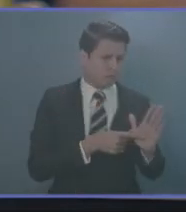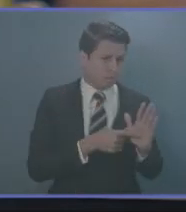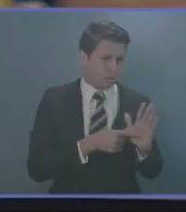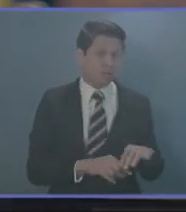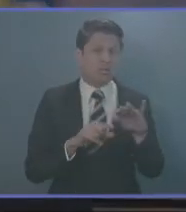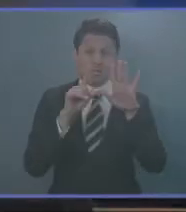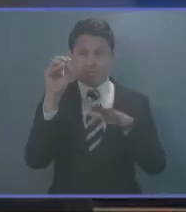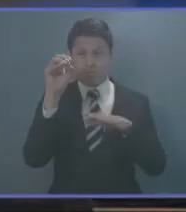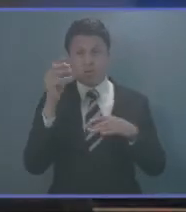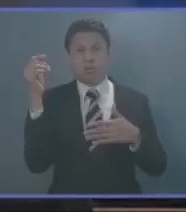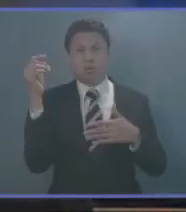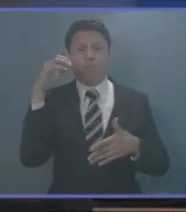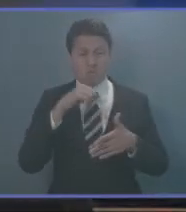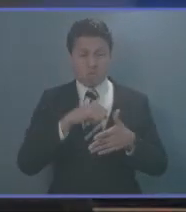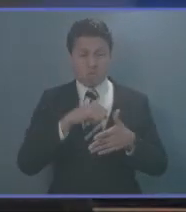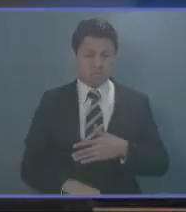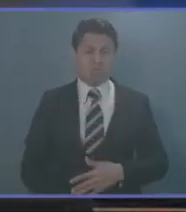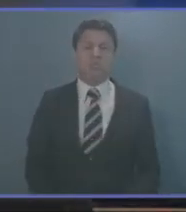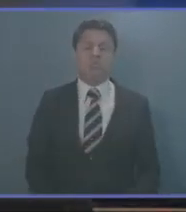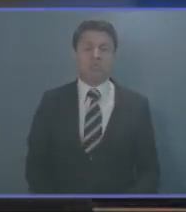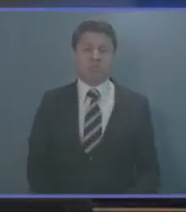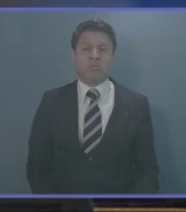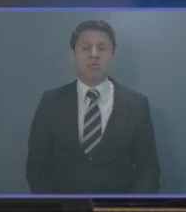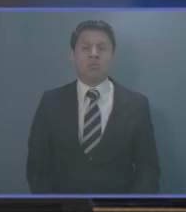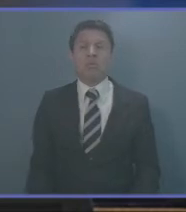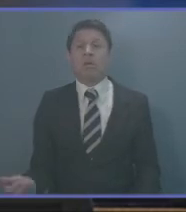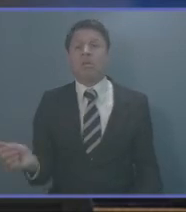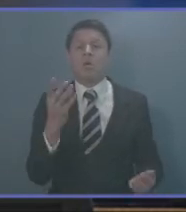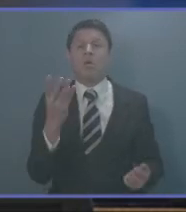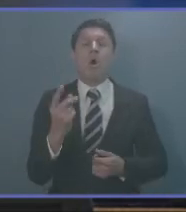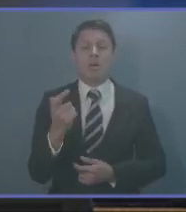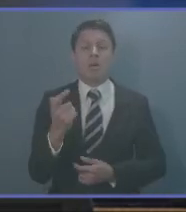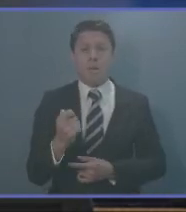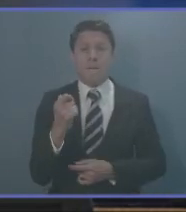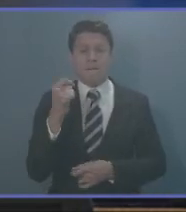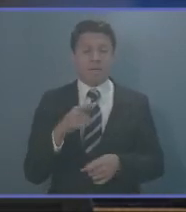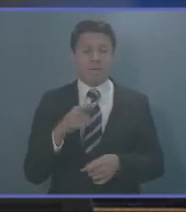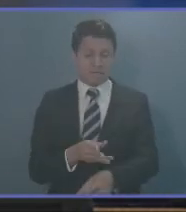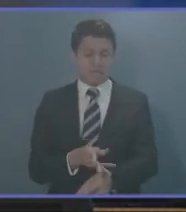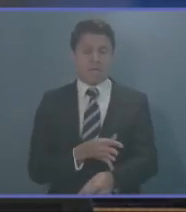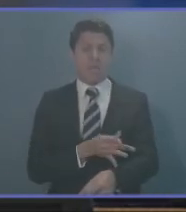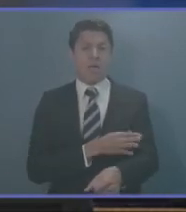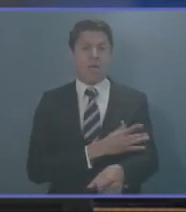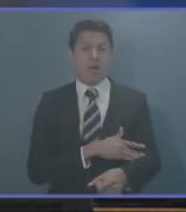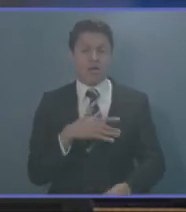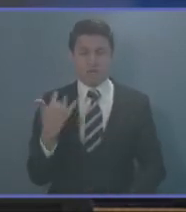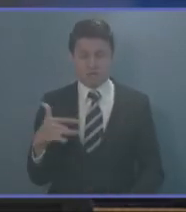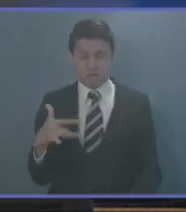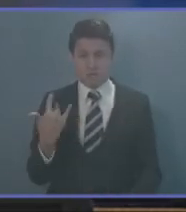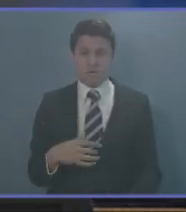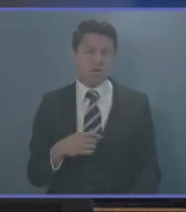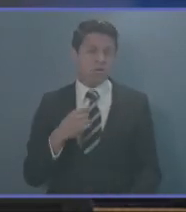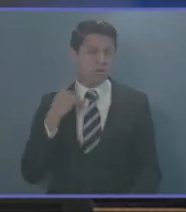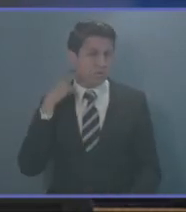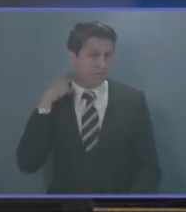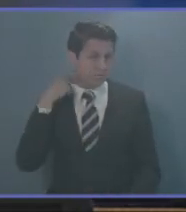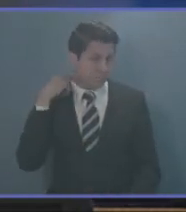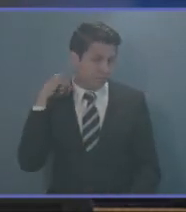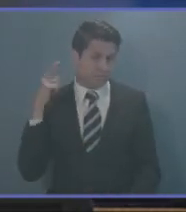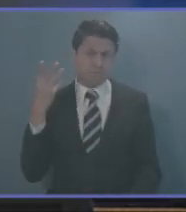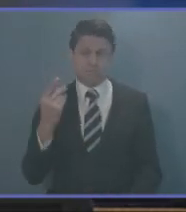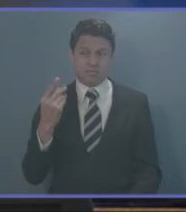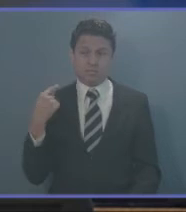3% del impuesto declarado fuera del plazo por cada mes o fracción de mes que haya transcurrido desde la fecha